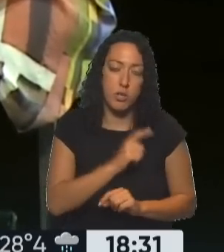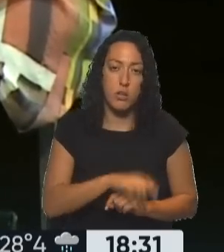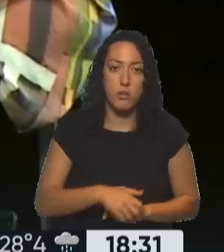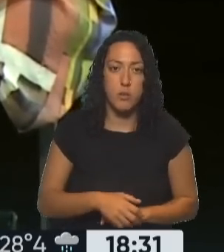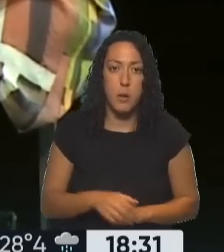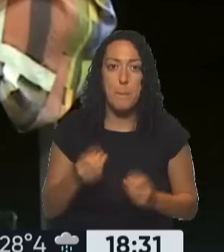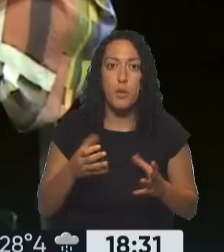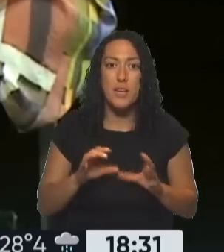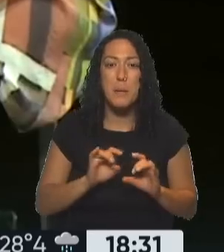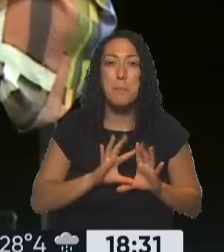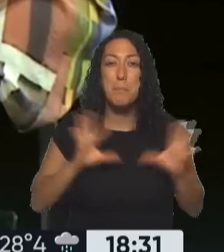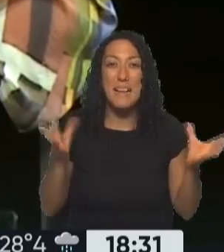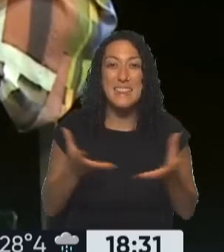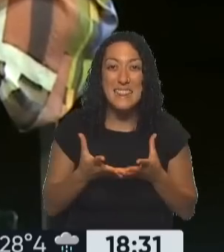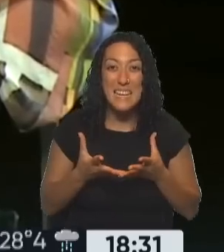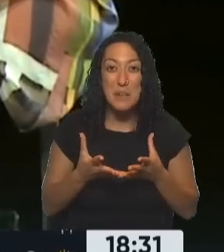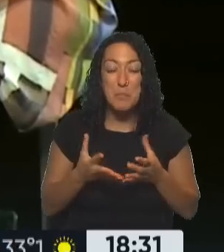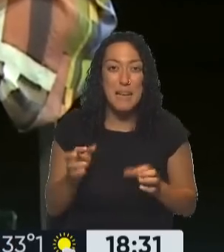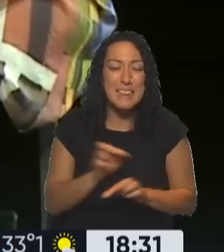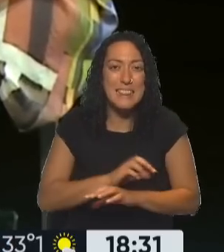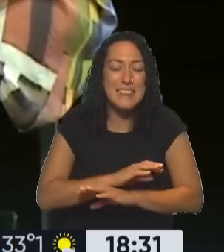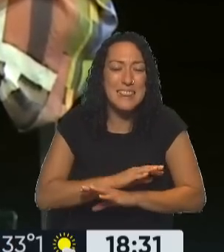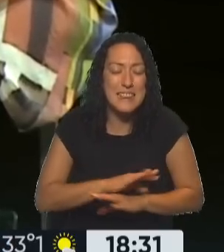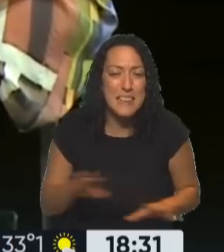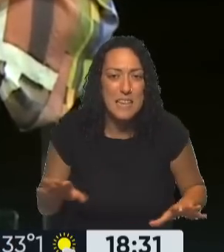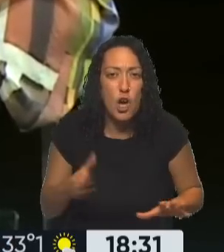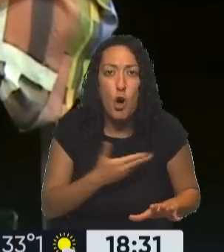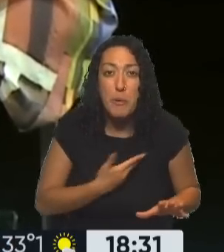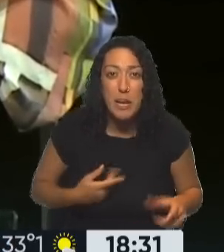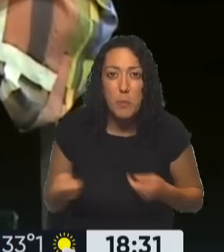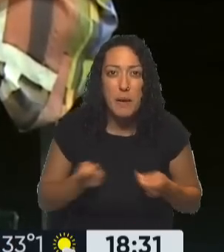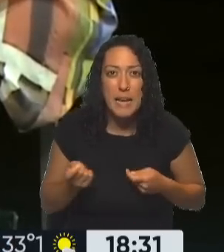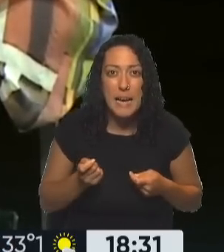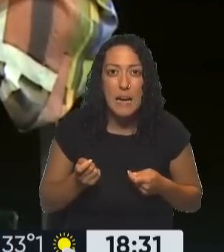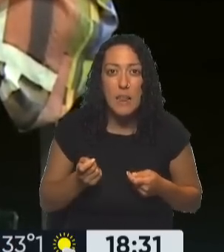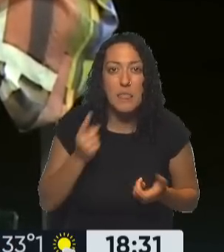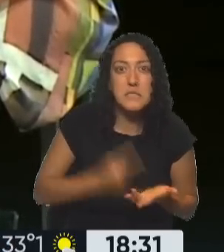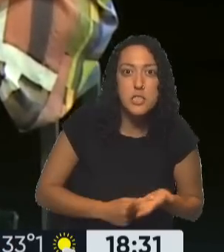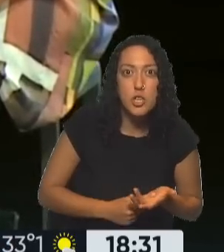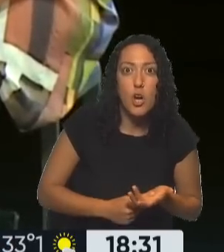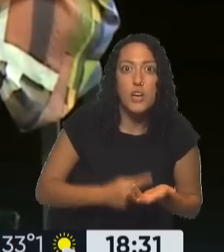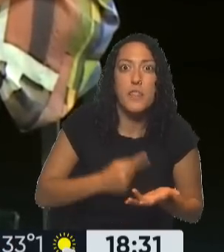gobernar en la pandemia es lo más parecido a caminar en un pantano. Uno nunca sabe dónde pisa y se hunde.